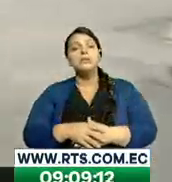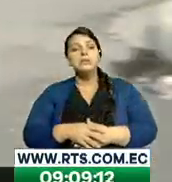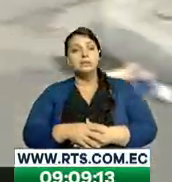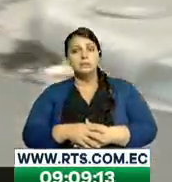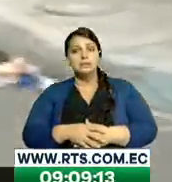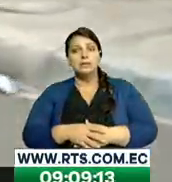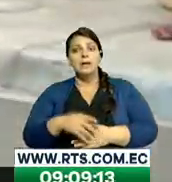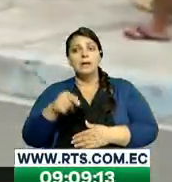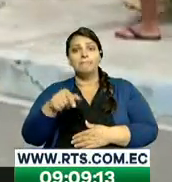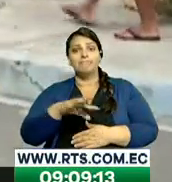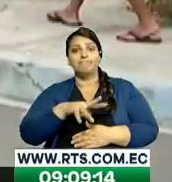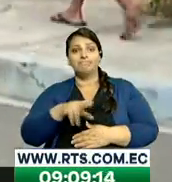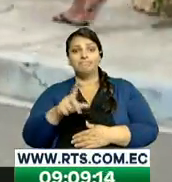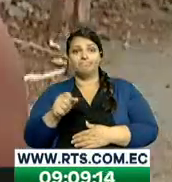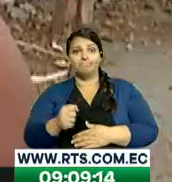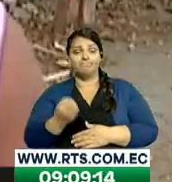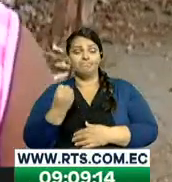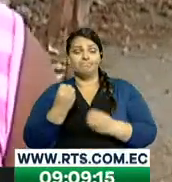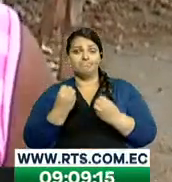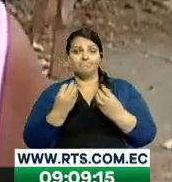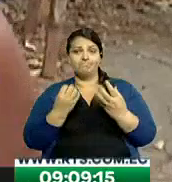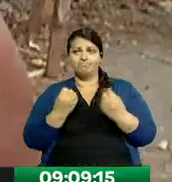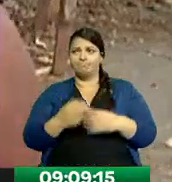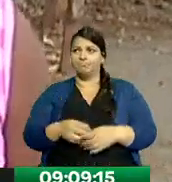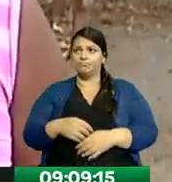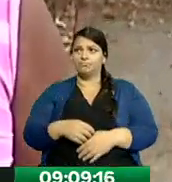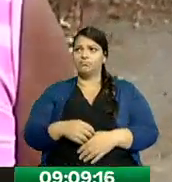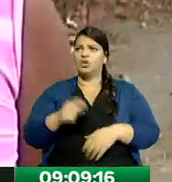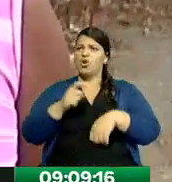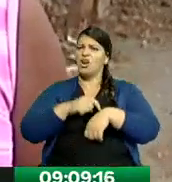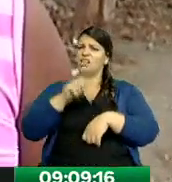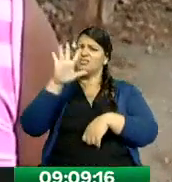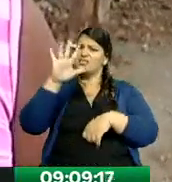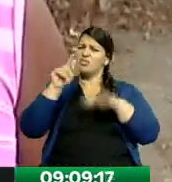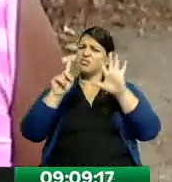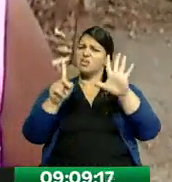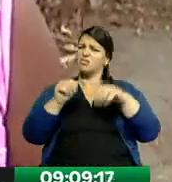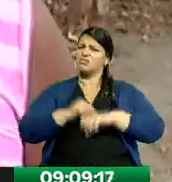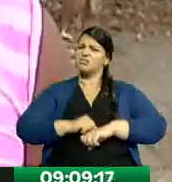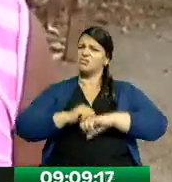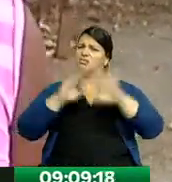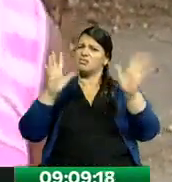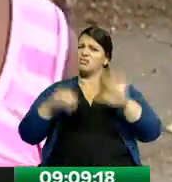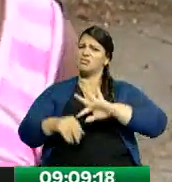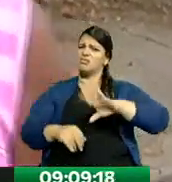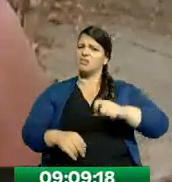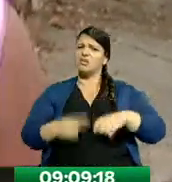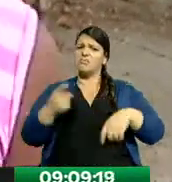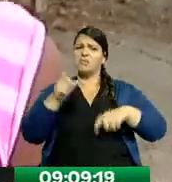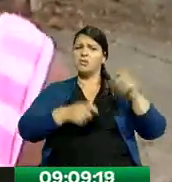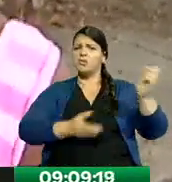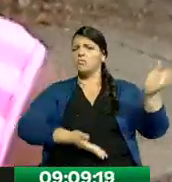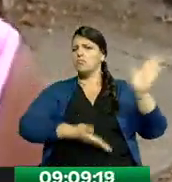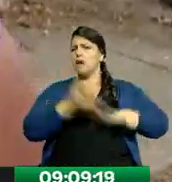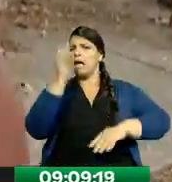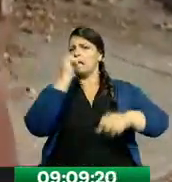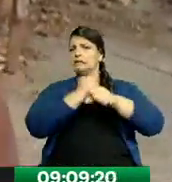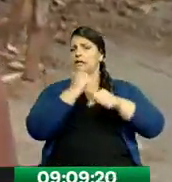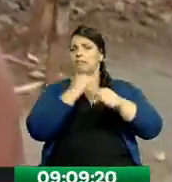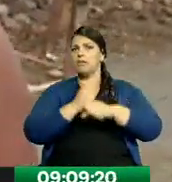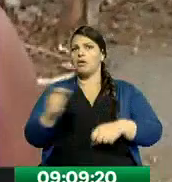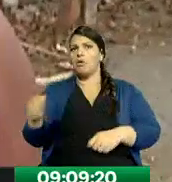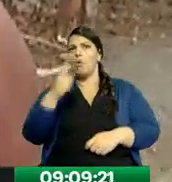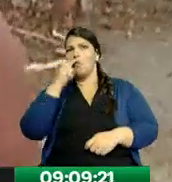que suceden estos asaltos. A las 5 de la mañana, 6 de la mañana, sale la gente a trabajar, lo cogen ahí en la